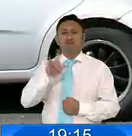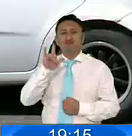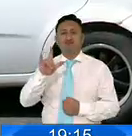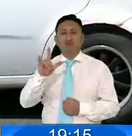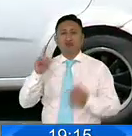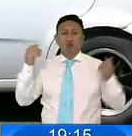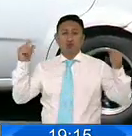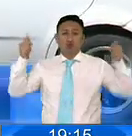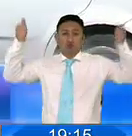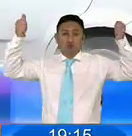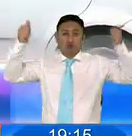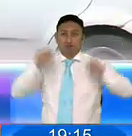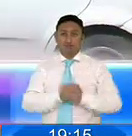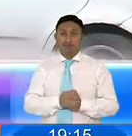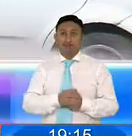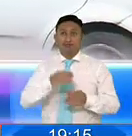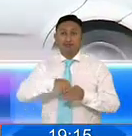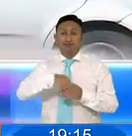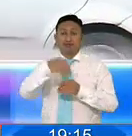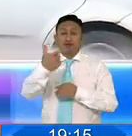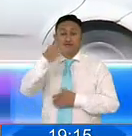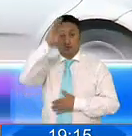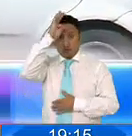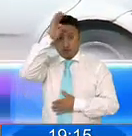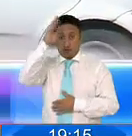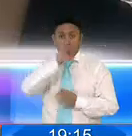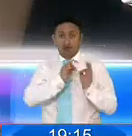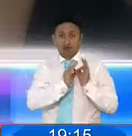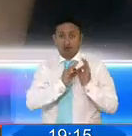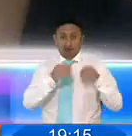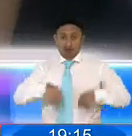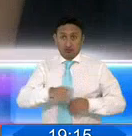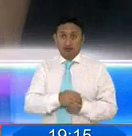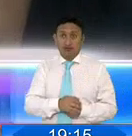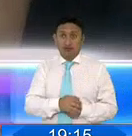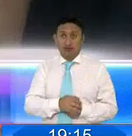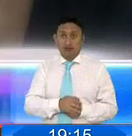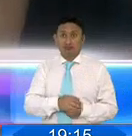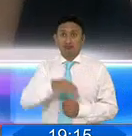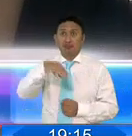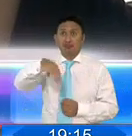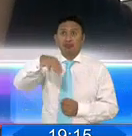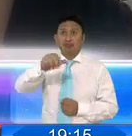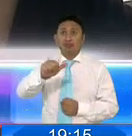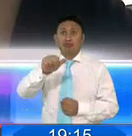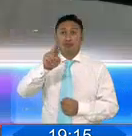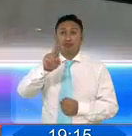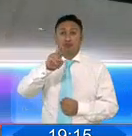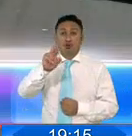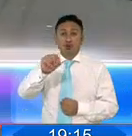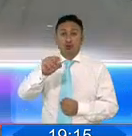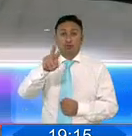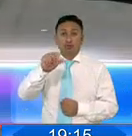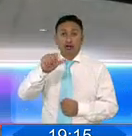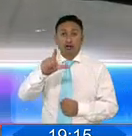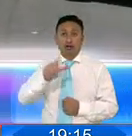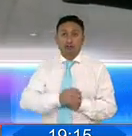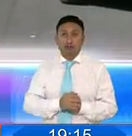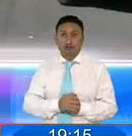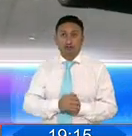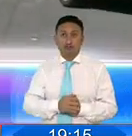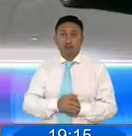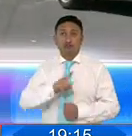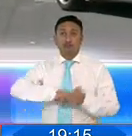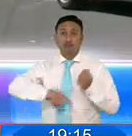queremos. Así encontramos en los exteriores del hospital de Calderón al norte de Quito a Mauro y Francisco Vaca, dos hermanos que desde